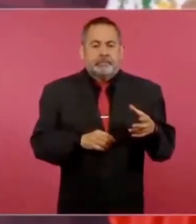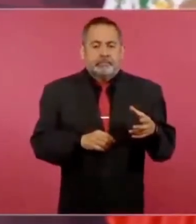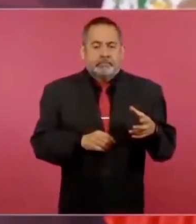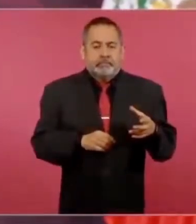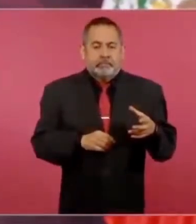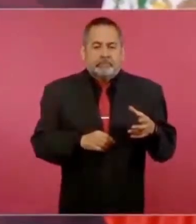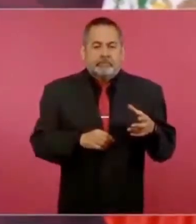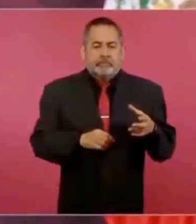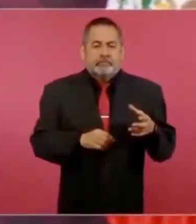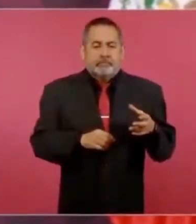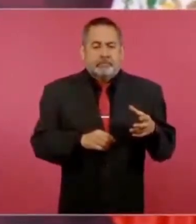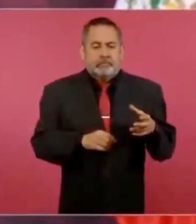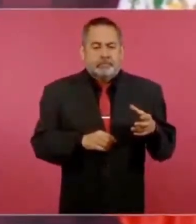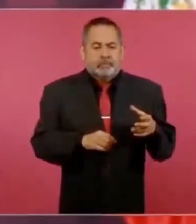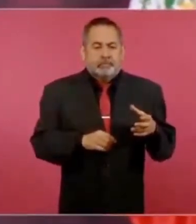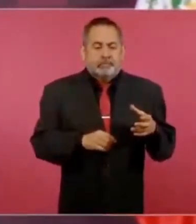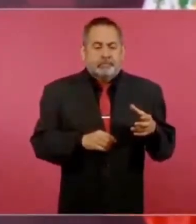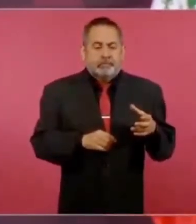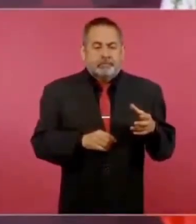muy